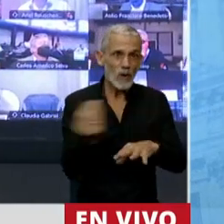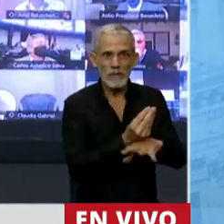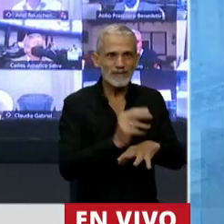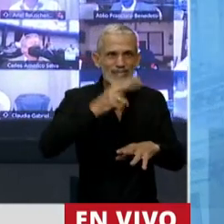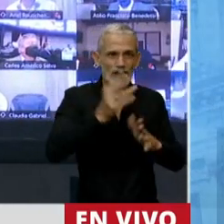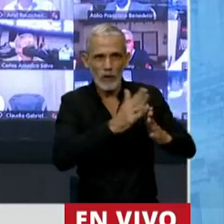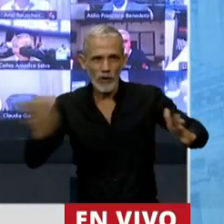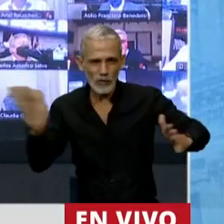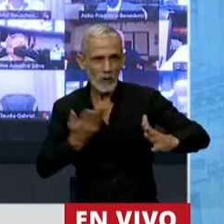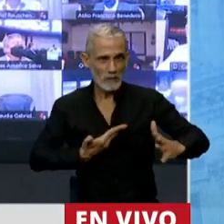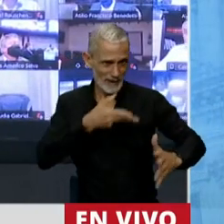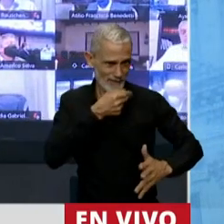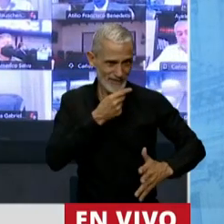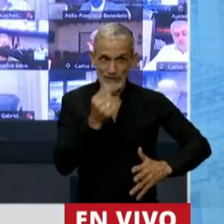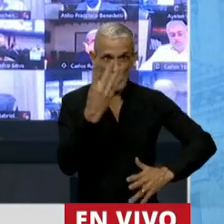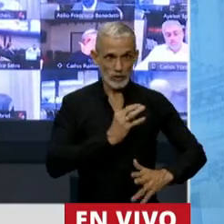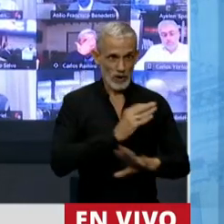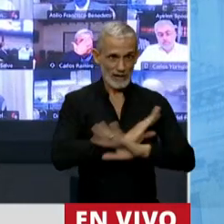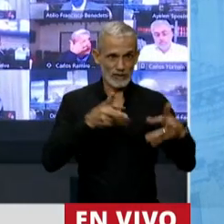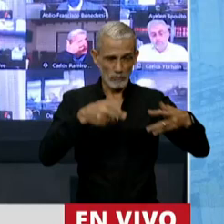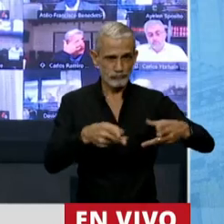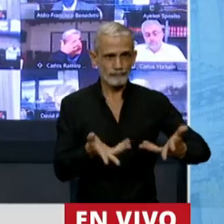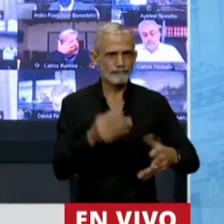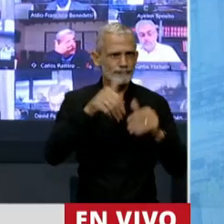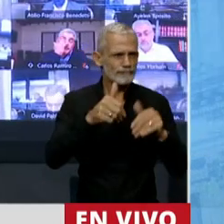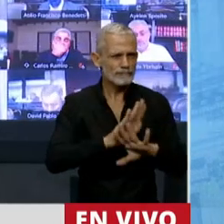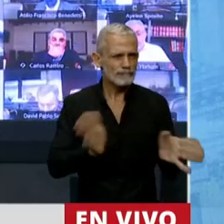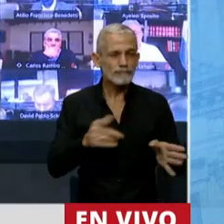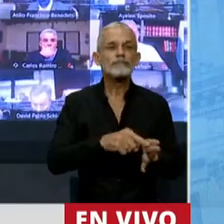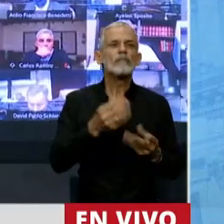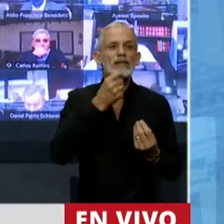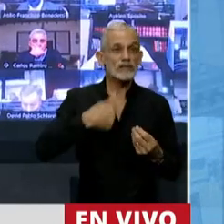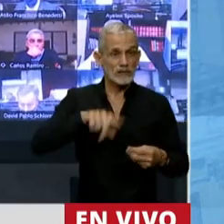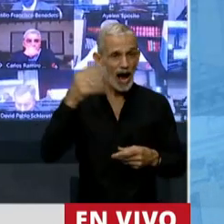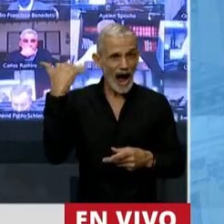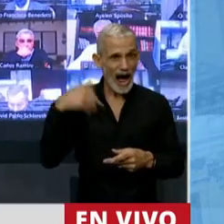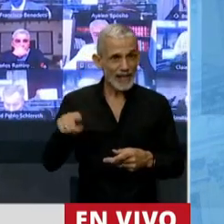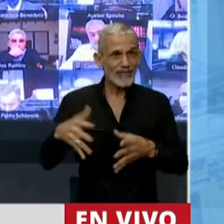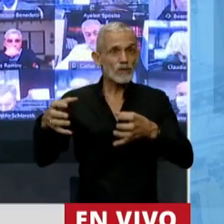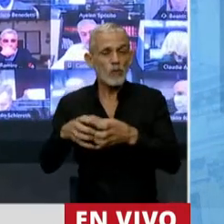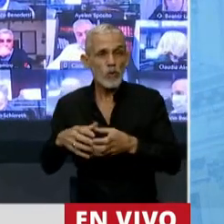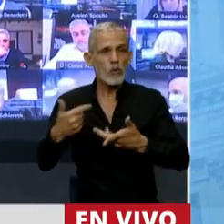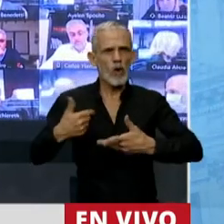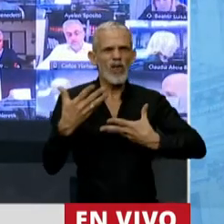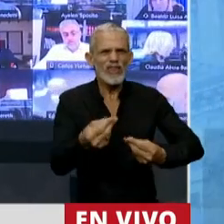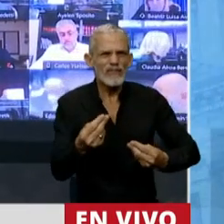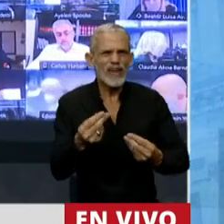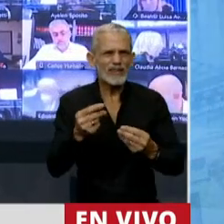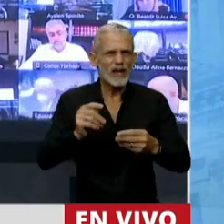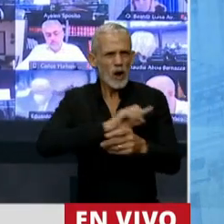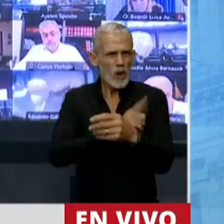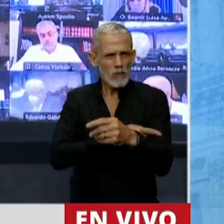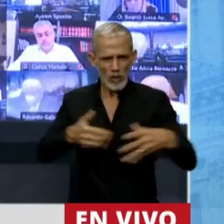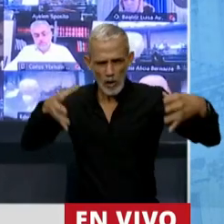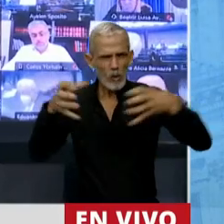segundo mandato constitucional. Y coherencia, porque si como oficialismo defendieron los intereses de los sectores concentrados de la economía y de